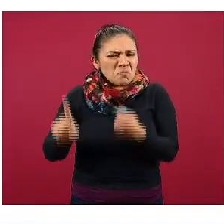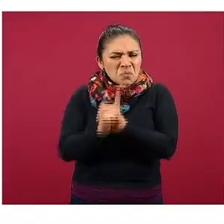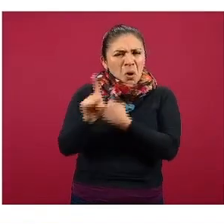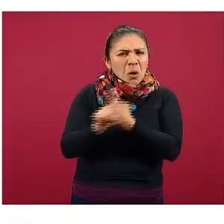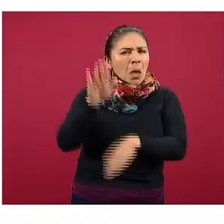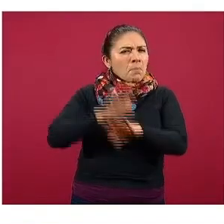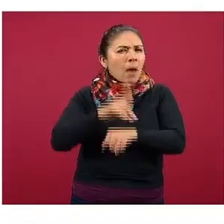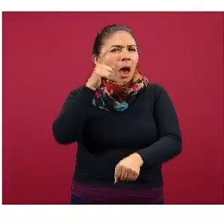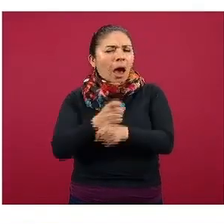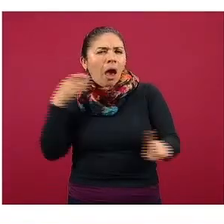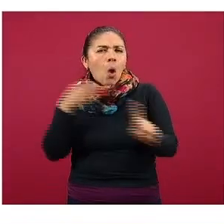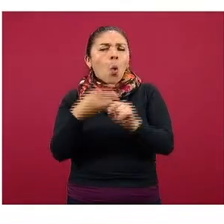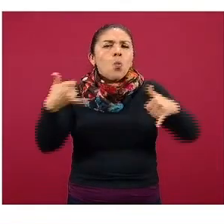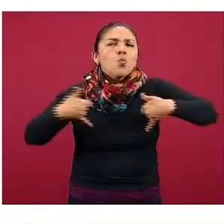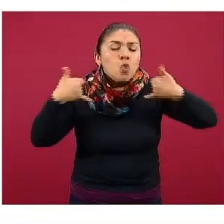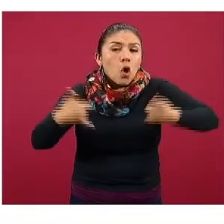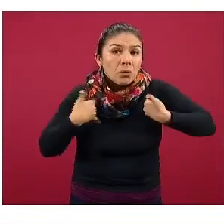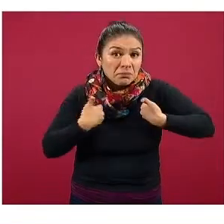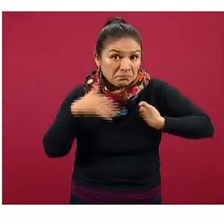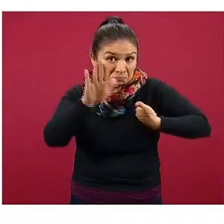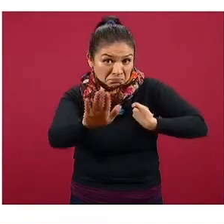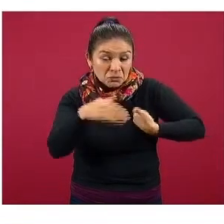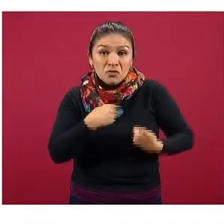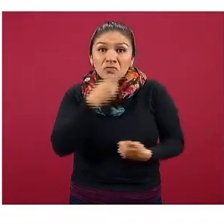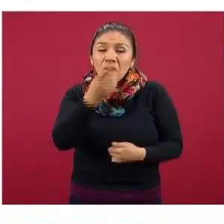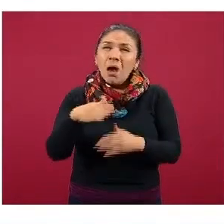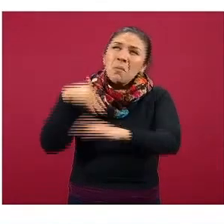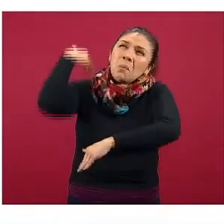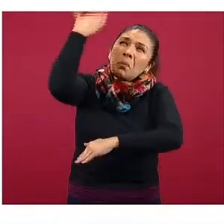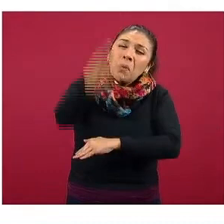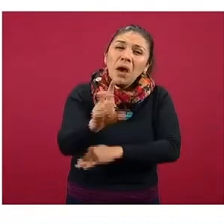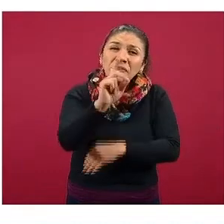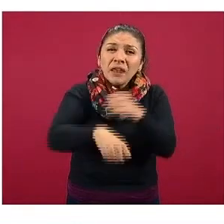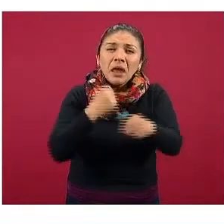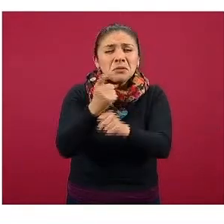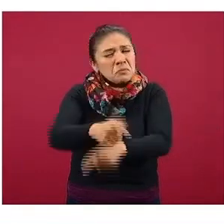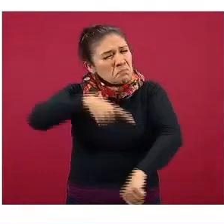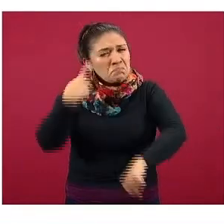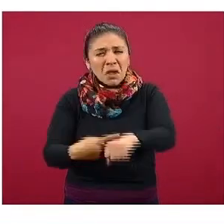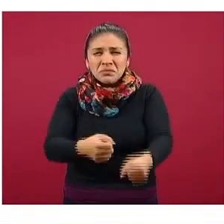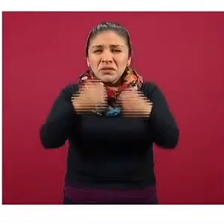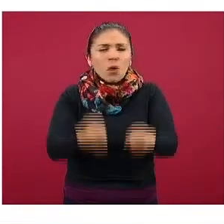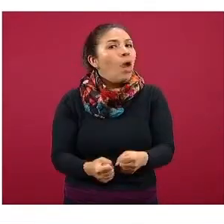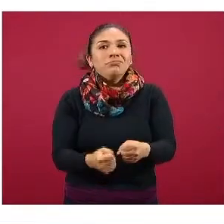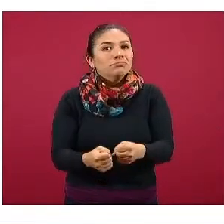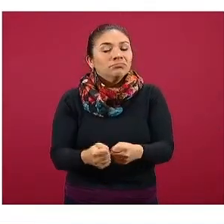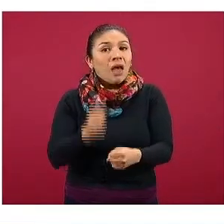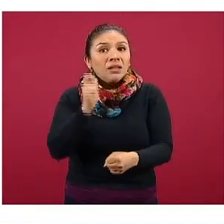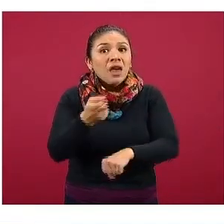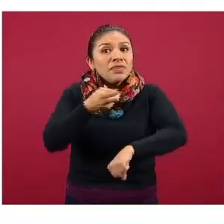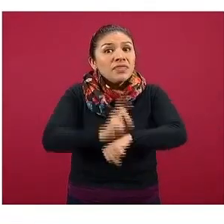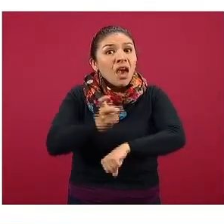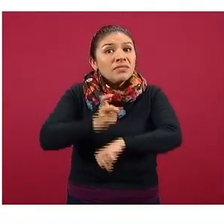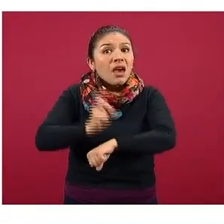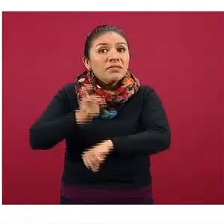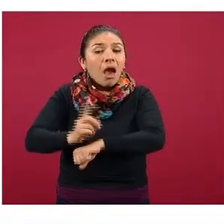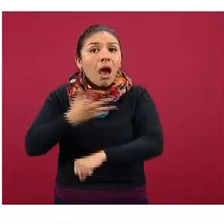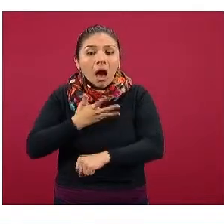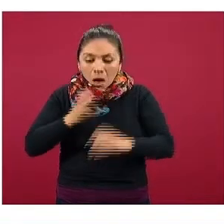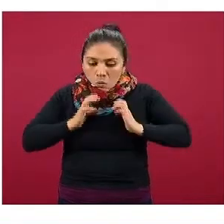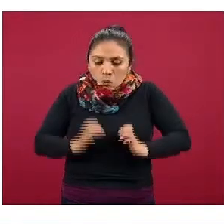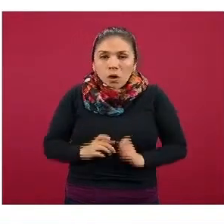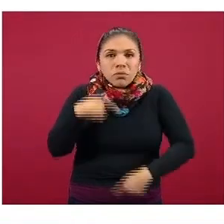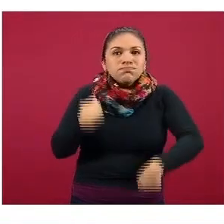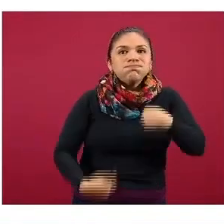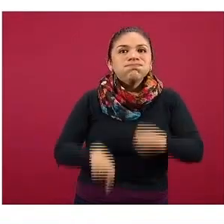en jóvenes. No decirles que se van a enfermar dentro de 30 años, sino que el efecto se está dando todos los días. Se calcula